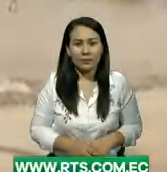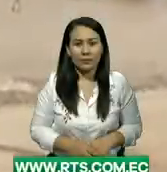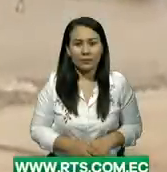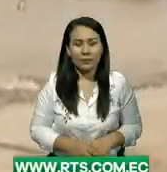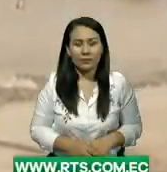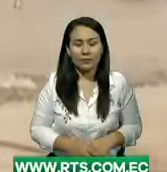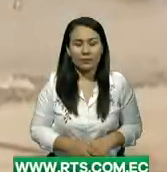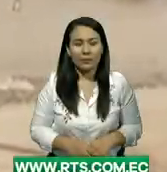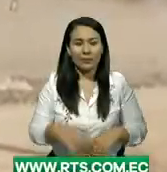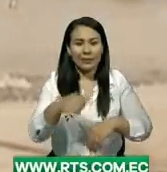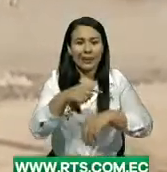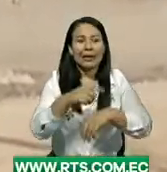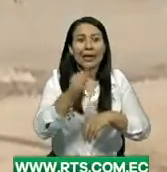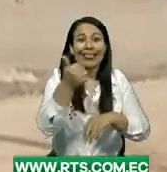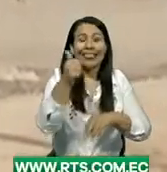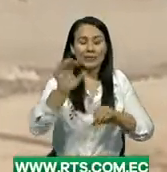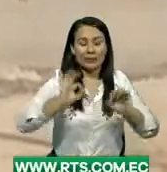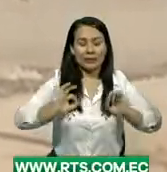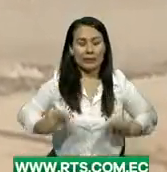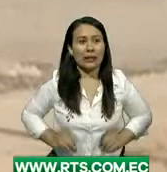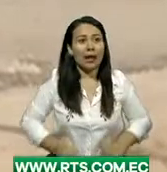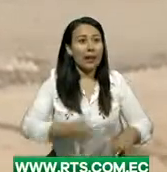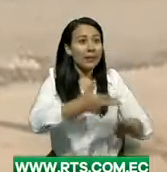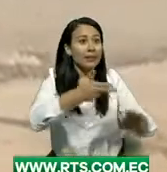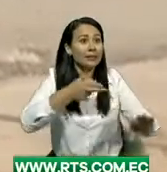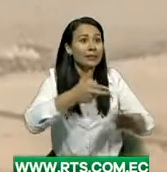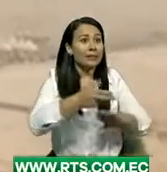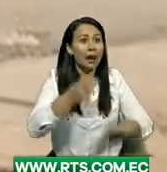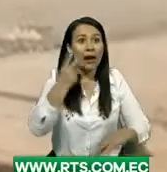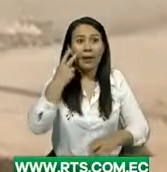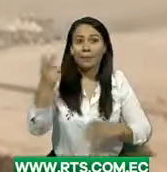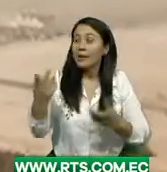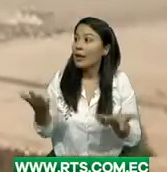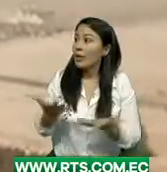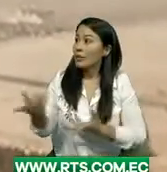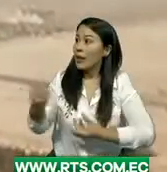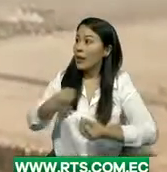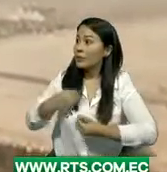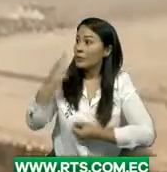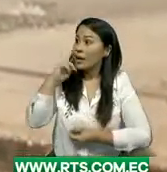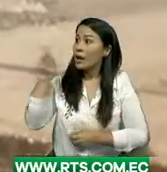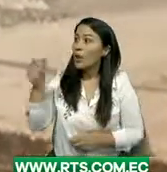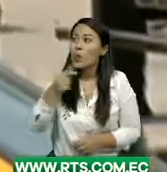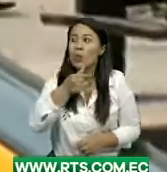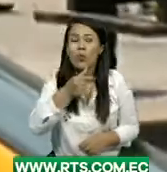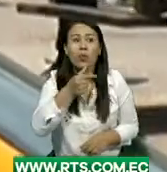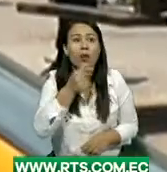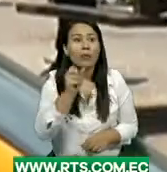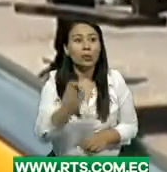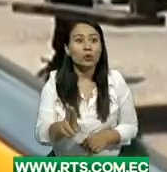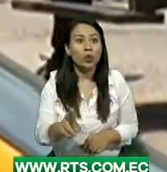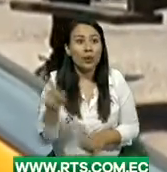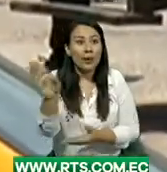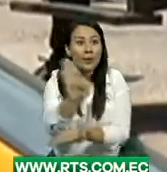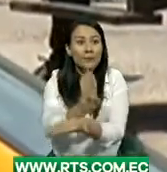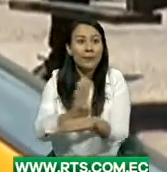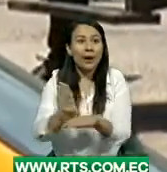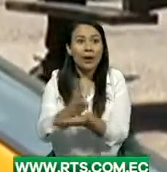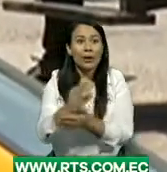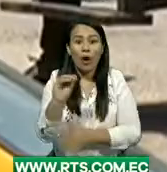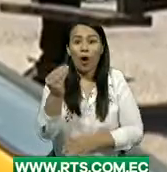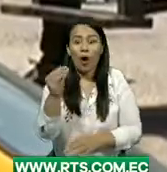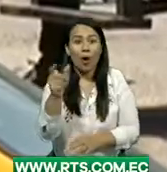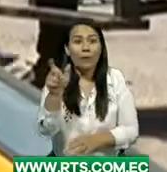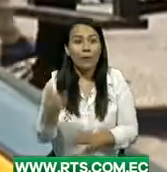fueron 10 disparos que se escucharon en ráfaga en la cooperativa guayas y quil en el guasmo sur y fue en ese barrio donde vieron al joven que